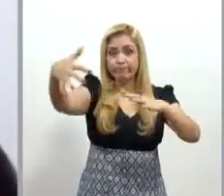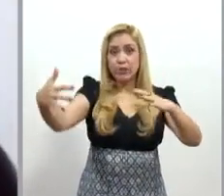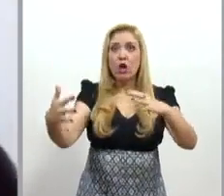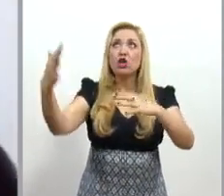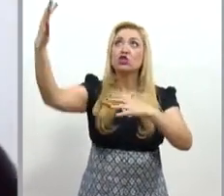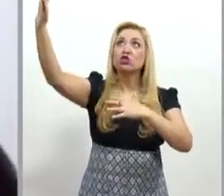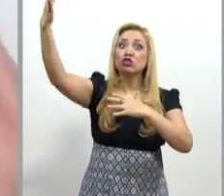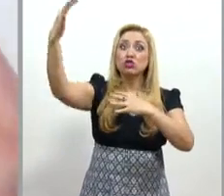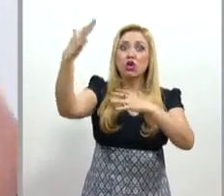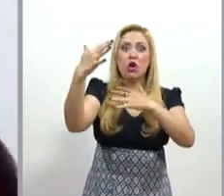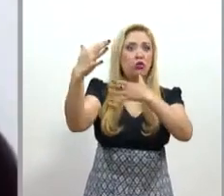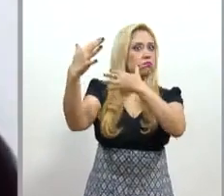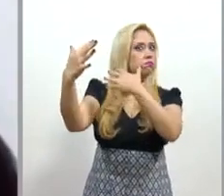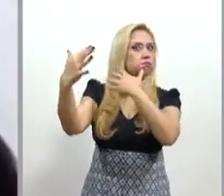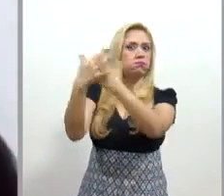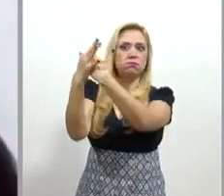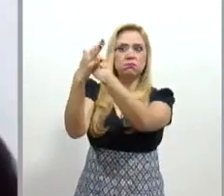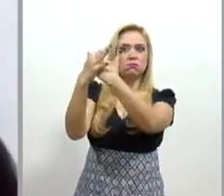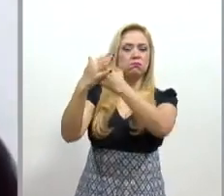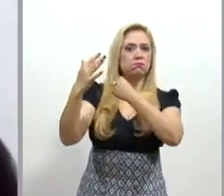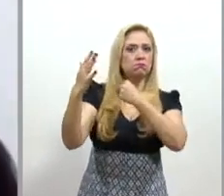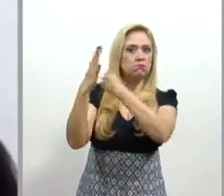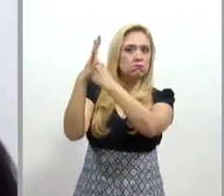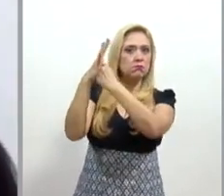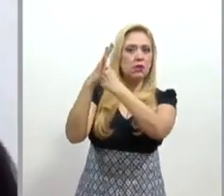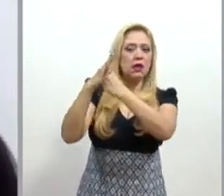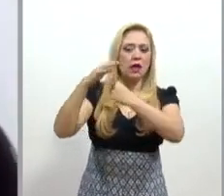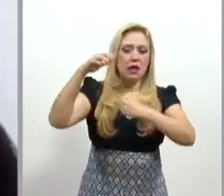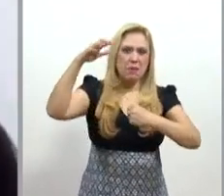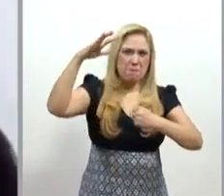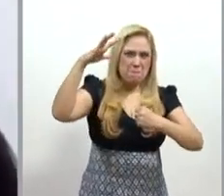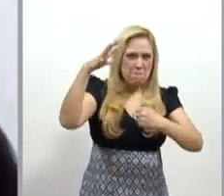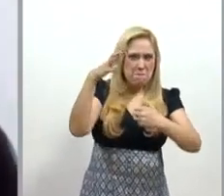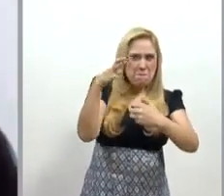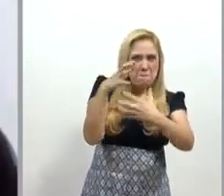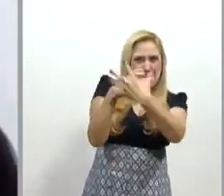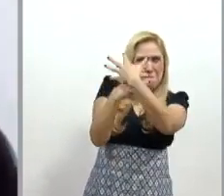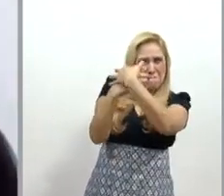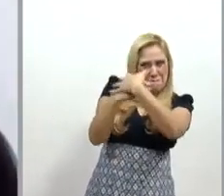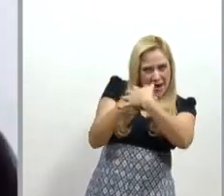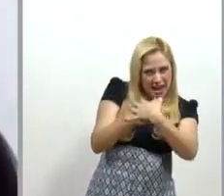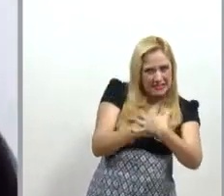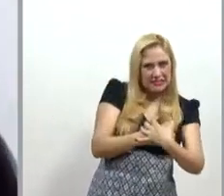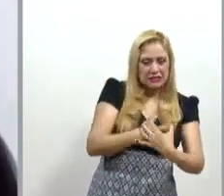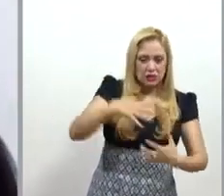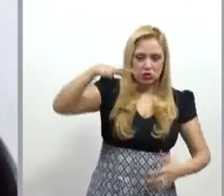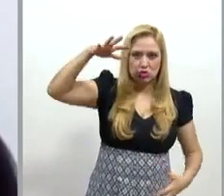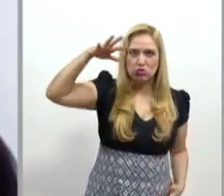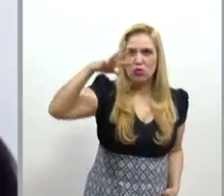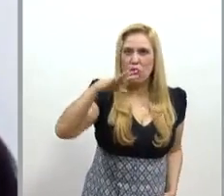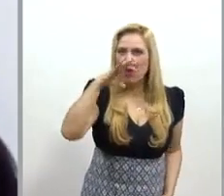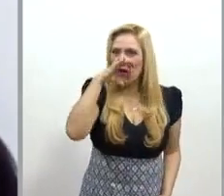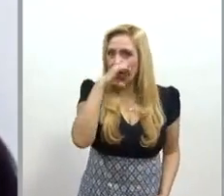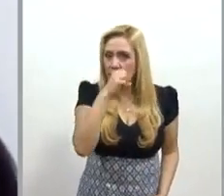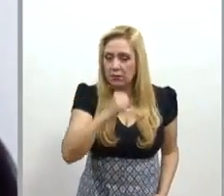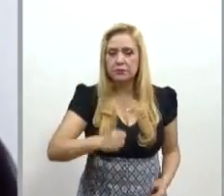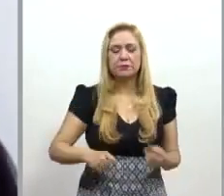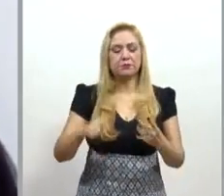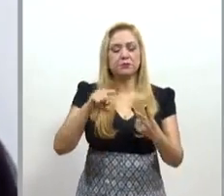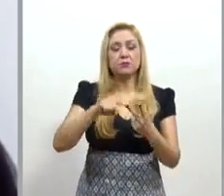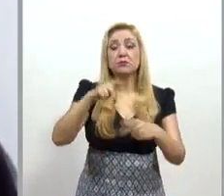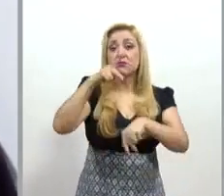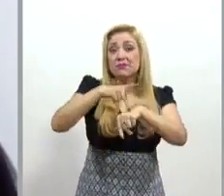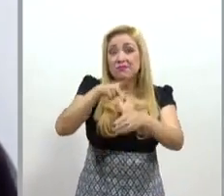del sol y eso hace que las temperaturas aumenten. Algunos ejemplos de estos gases son el dióxido de carbono o